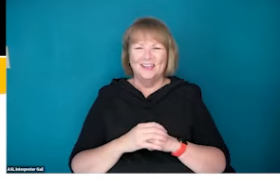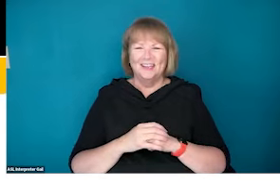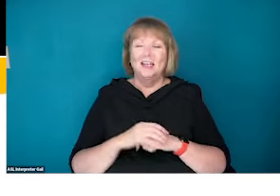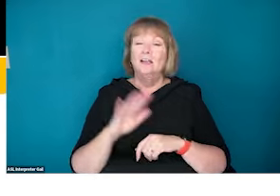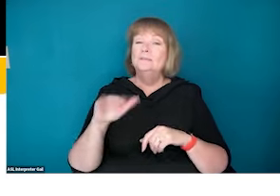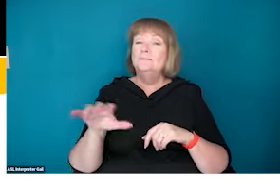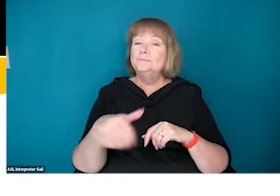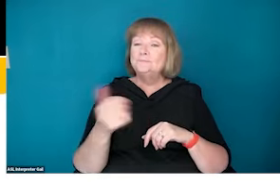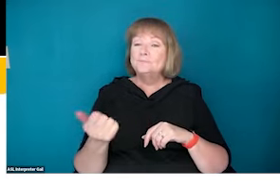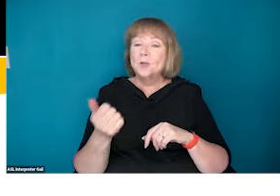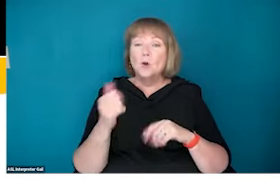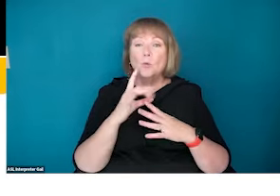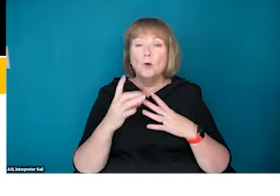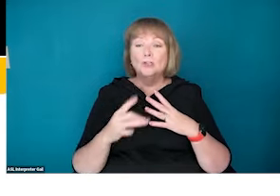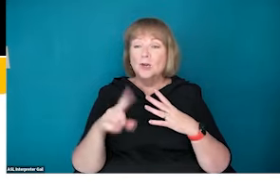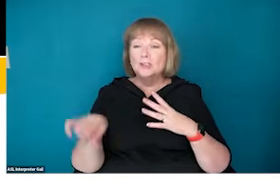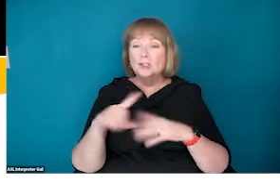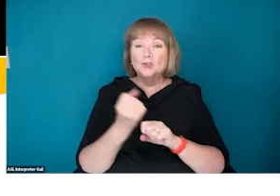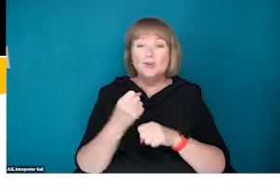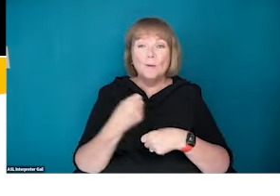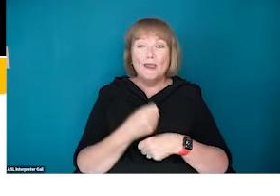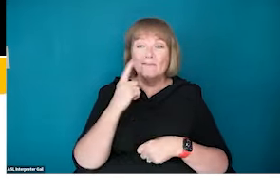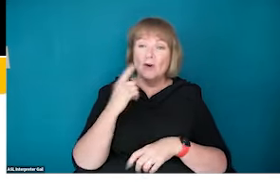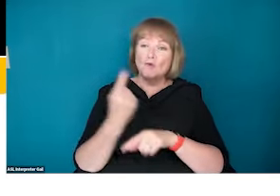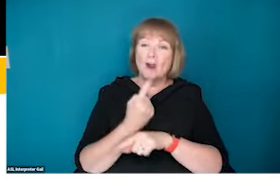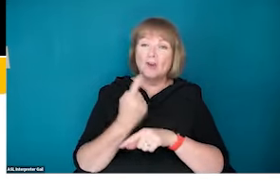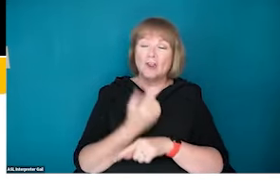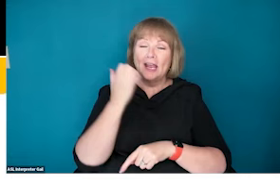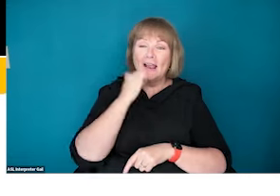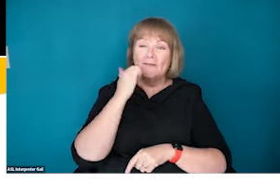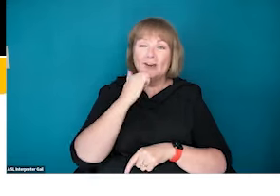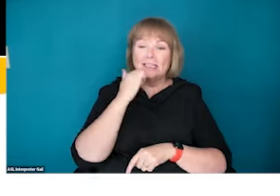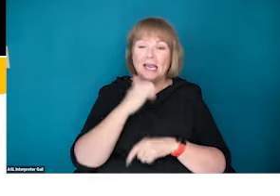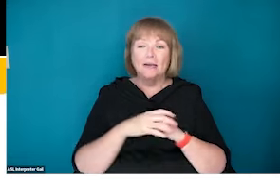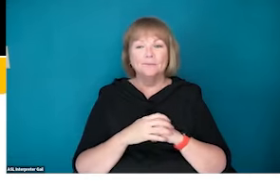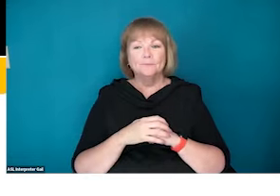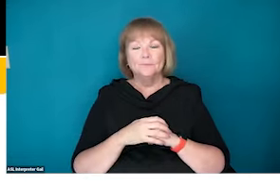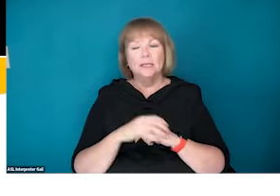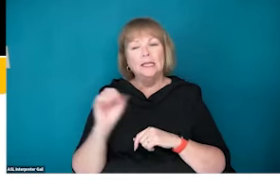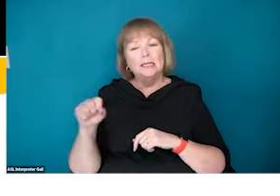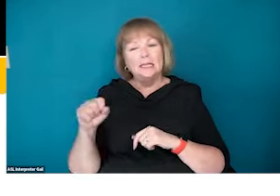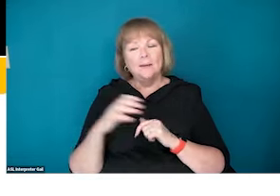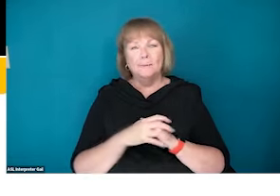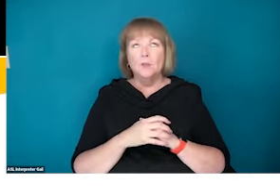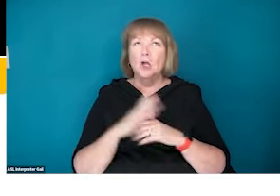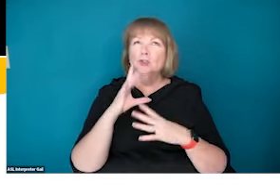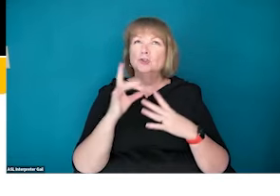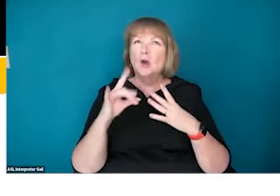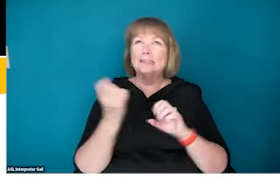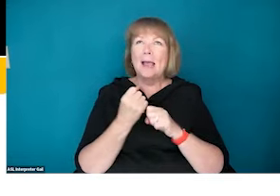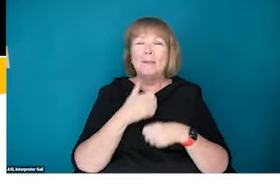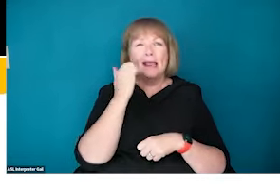Entonces, mi horario, cómo tengo que levantarme a la misma hora, cómo tengo que preparar mi desayuno, tengo que tender mi cama,